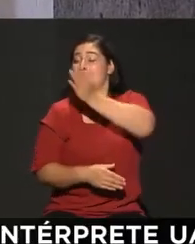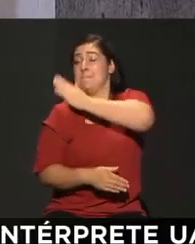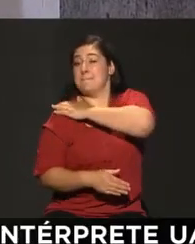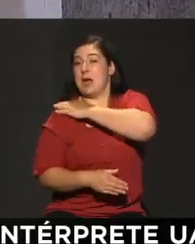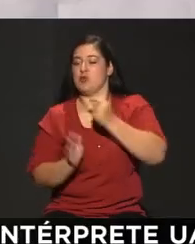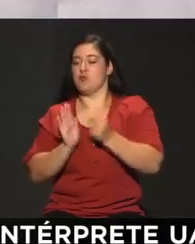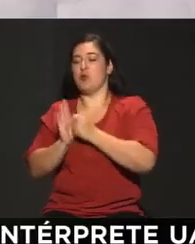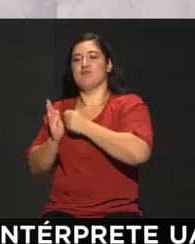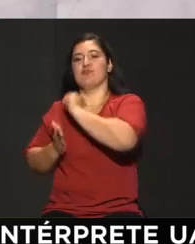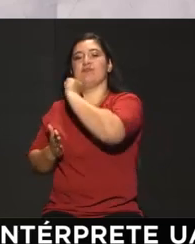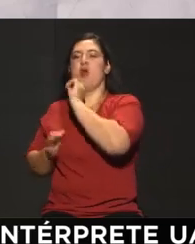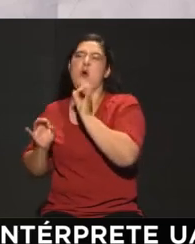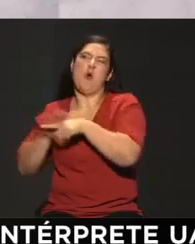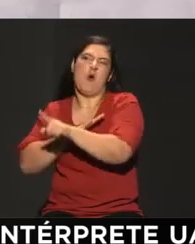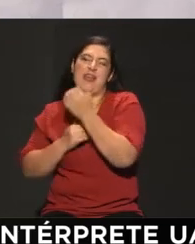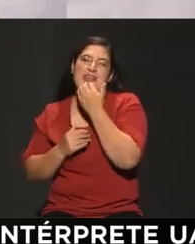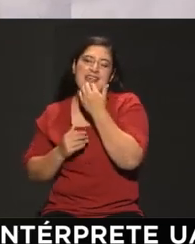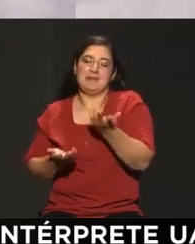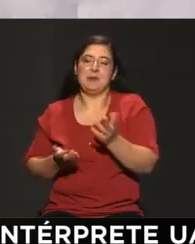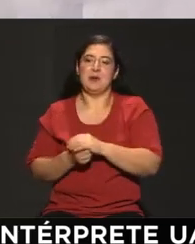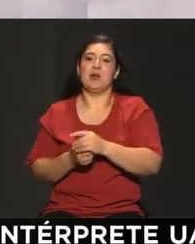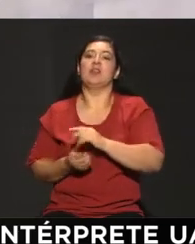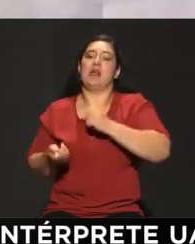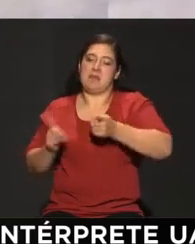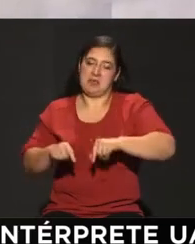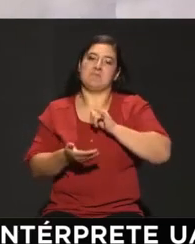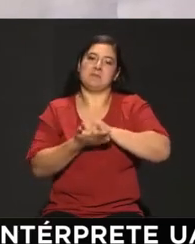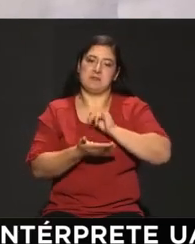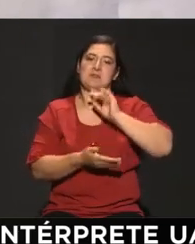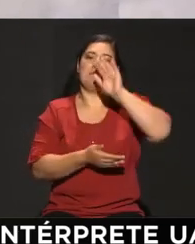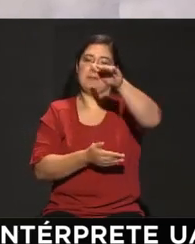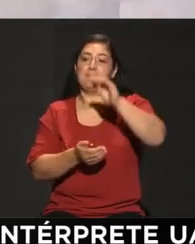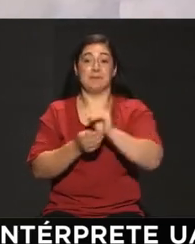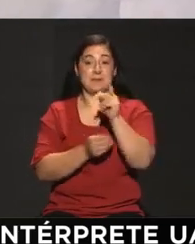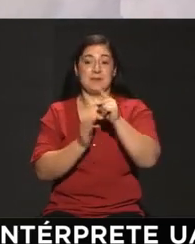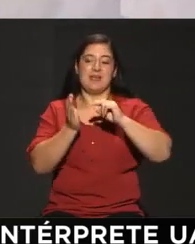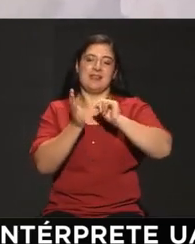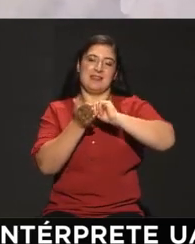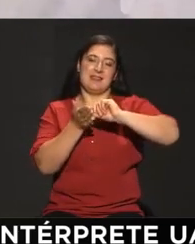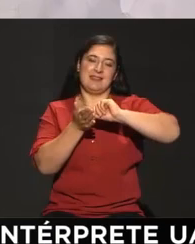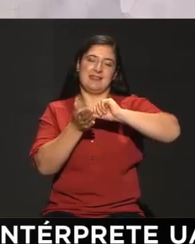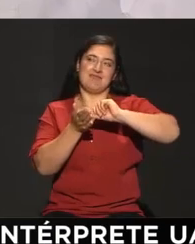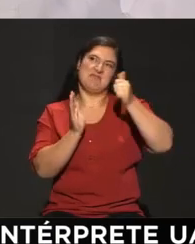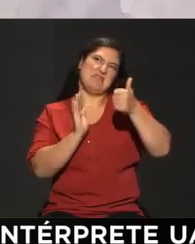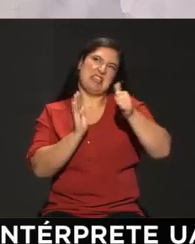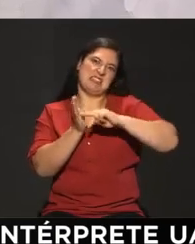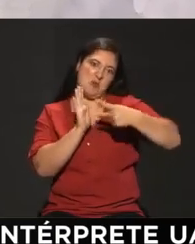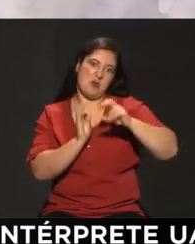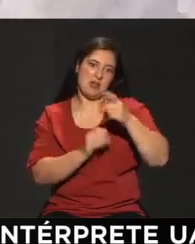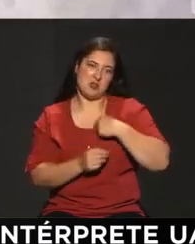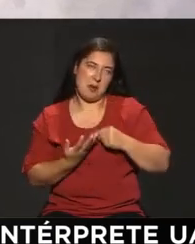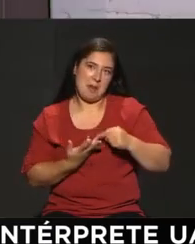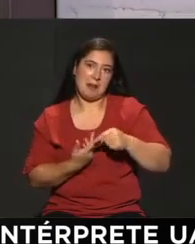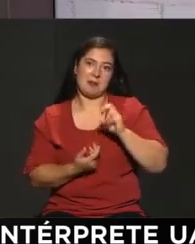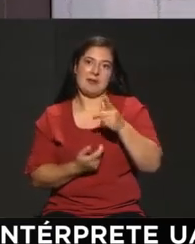apunto un punto, un gol, ¿sí? Y tú haces lo mismo. Tenemos 10 segundos, yo voy a tratar de contar los 10 segundos. Listo.